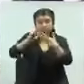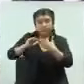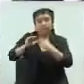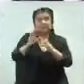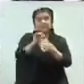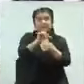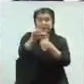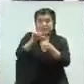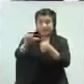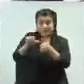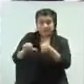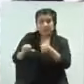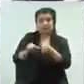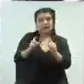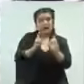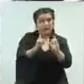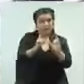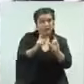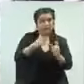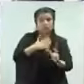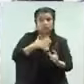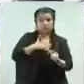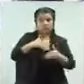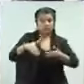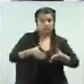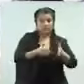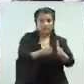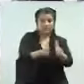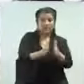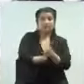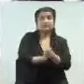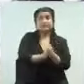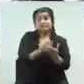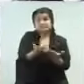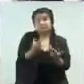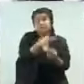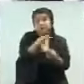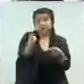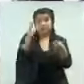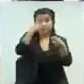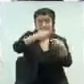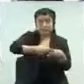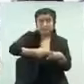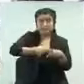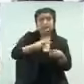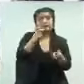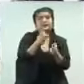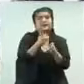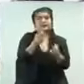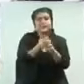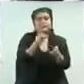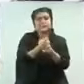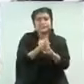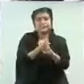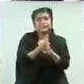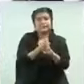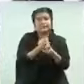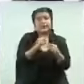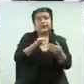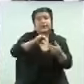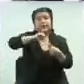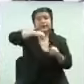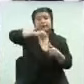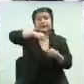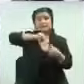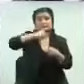están viendo por sus adoquinados sus caminos vecinales y creo que se está complicando más el punto por el